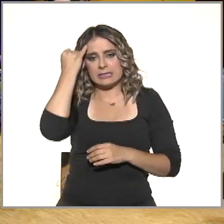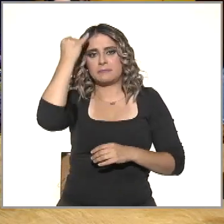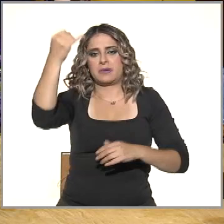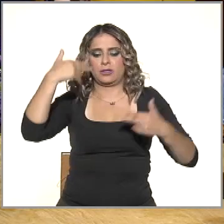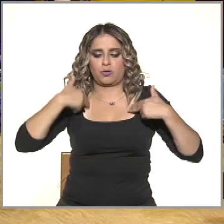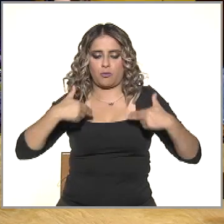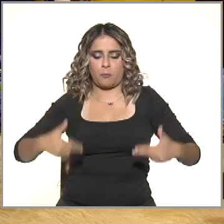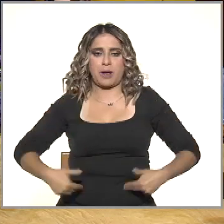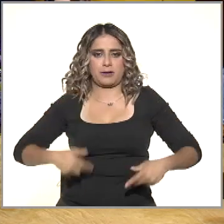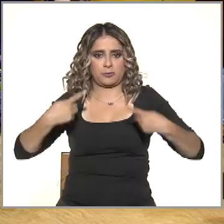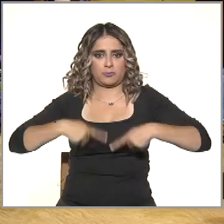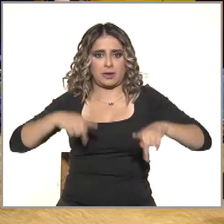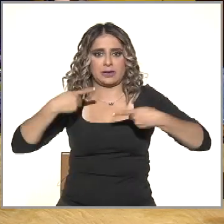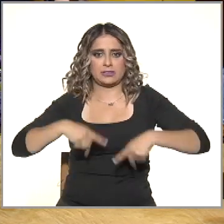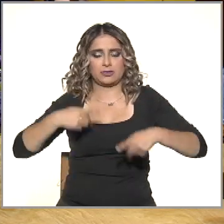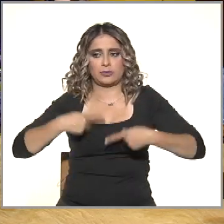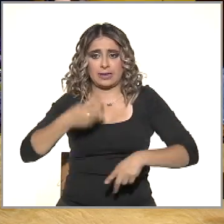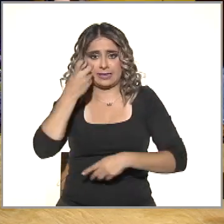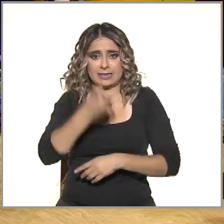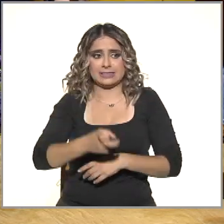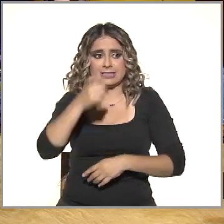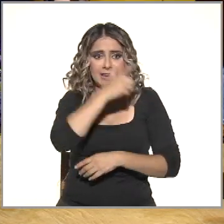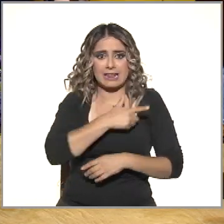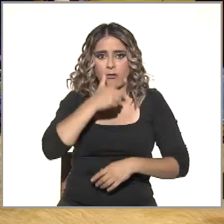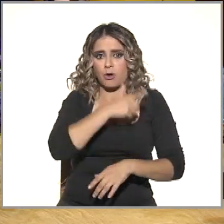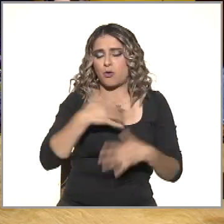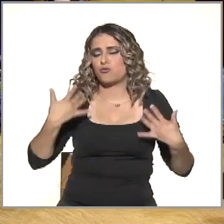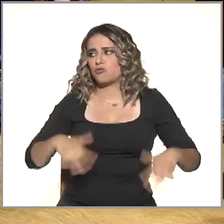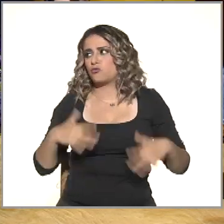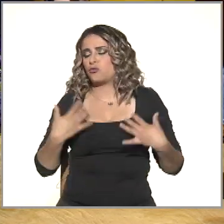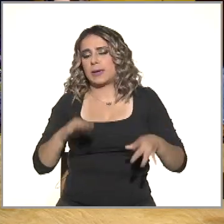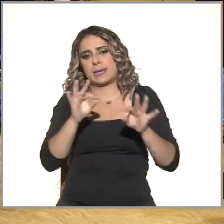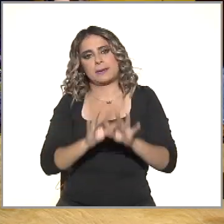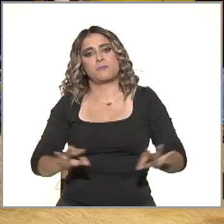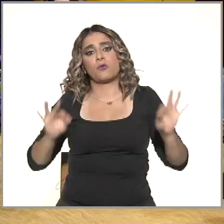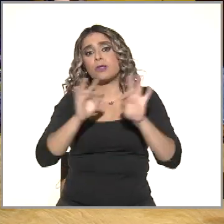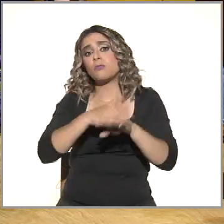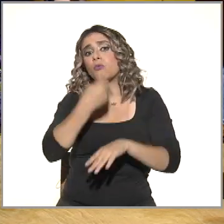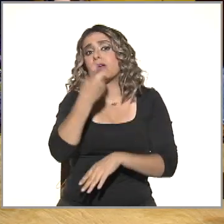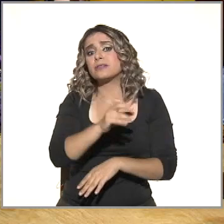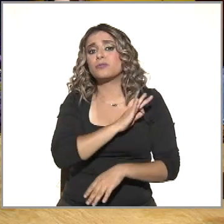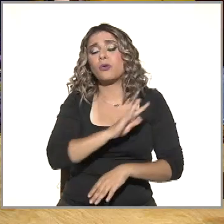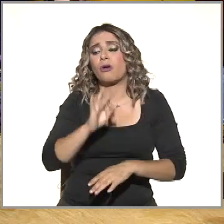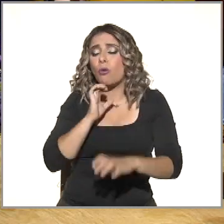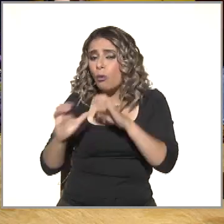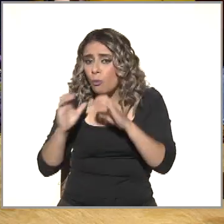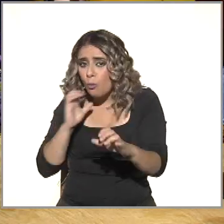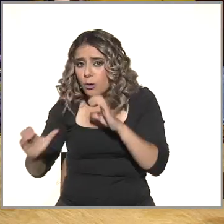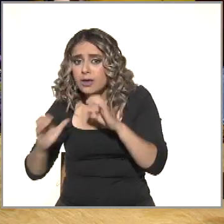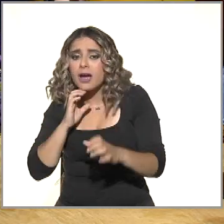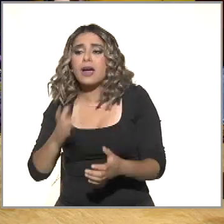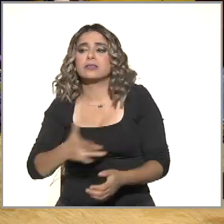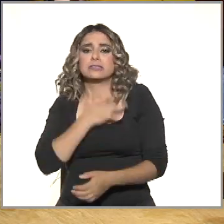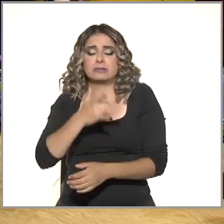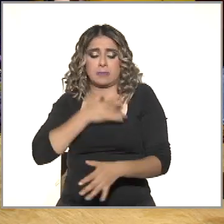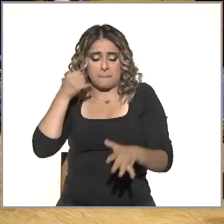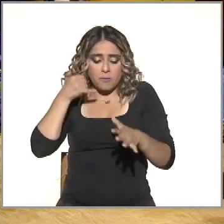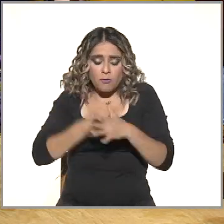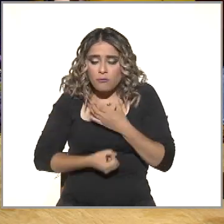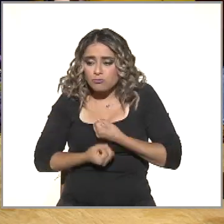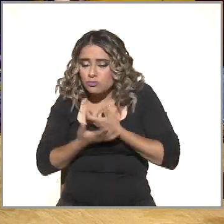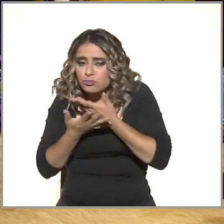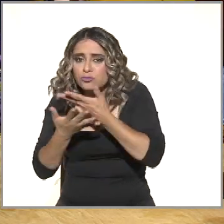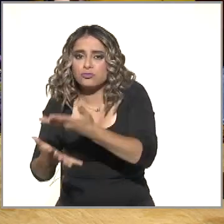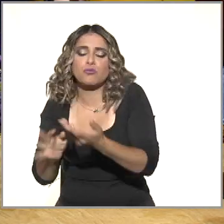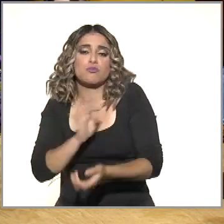seres humanos, ¿no? Evidentemente el lenguaje, la palabra, la forma de comunicación, a la profundidad que llegamos con el tema de las palabras, ¿no?